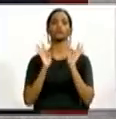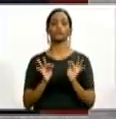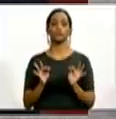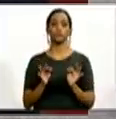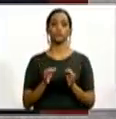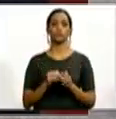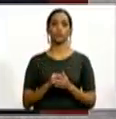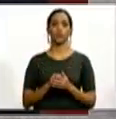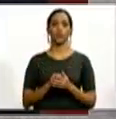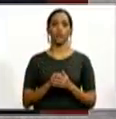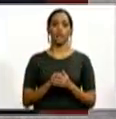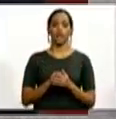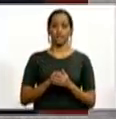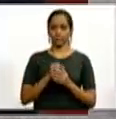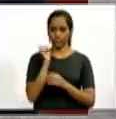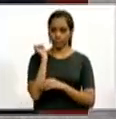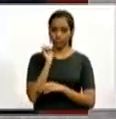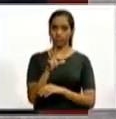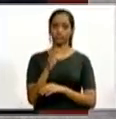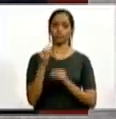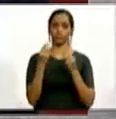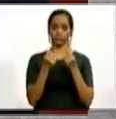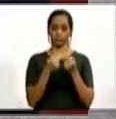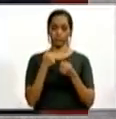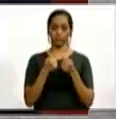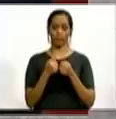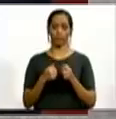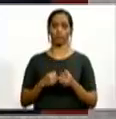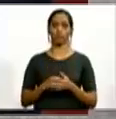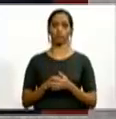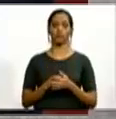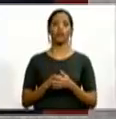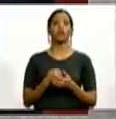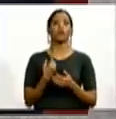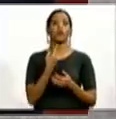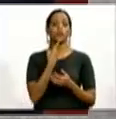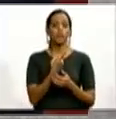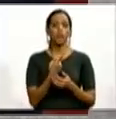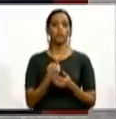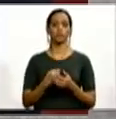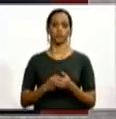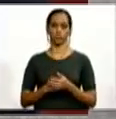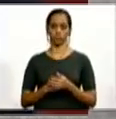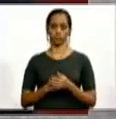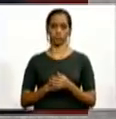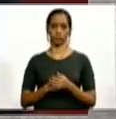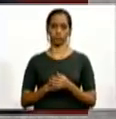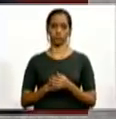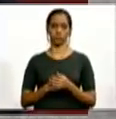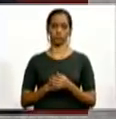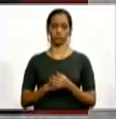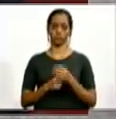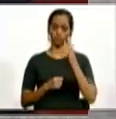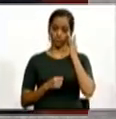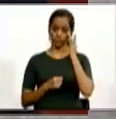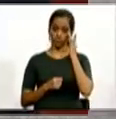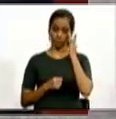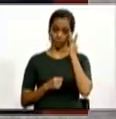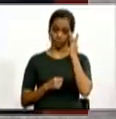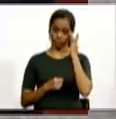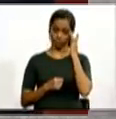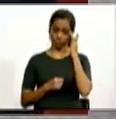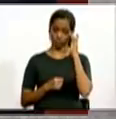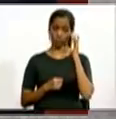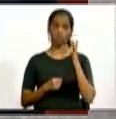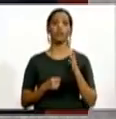transmitir un mensaje de urgencia, ¿no? Es decir, y con esto te digo que hay... y él siente que es propicio hacer